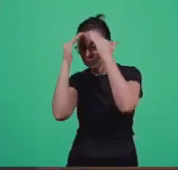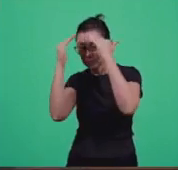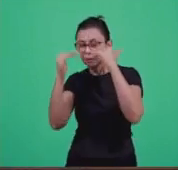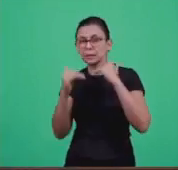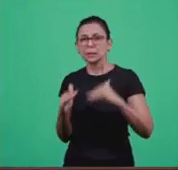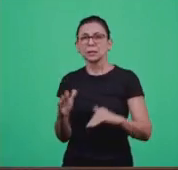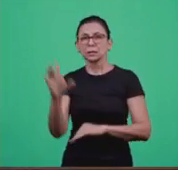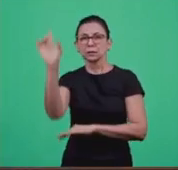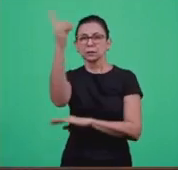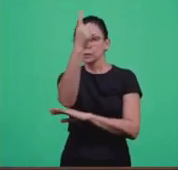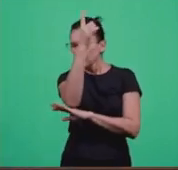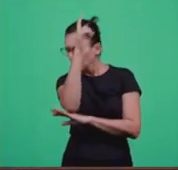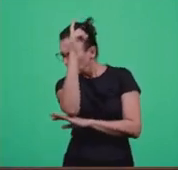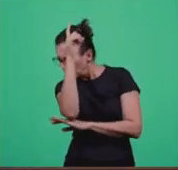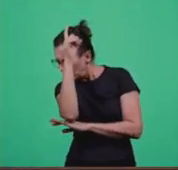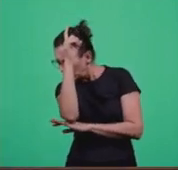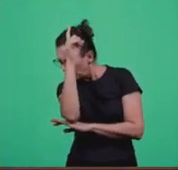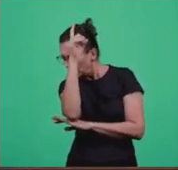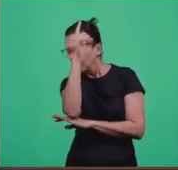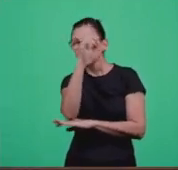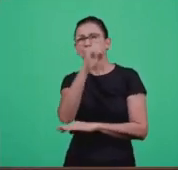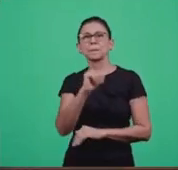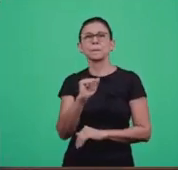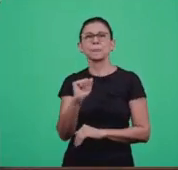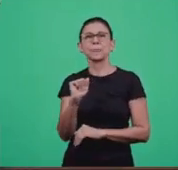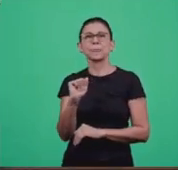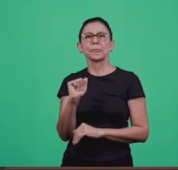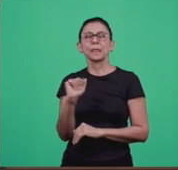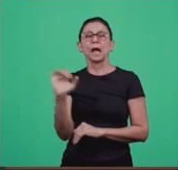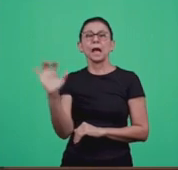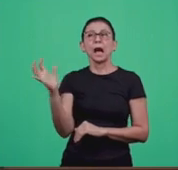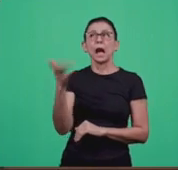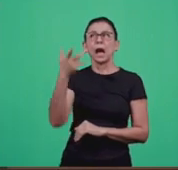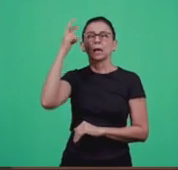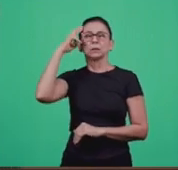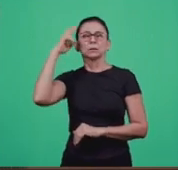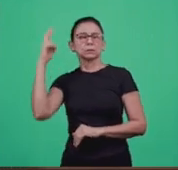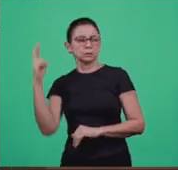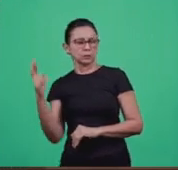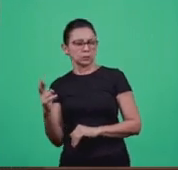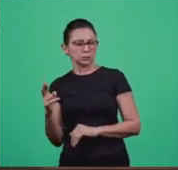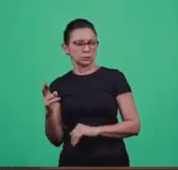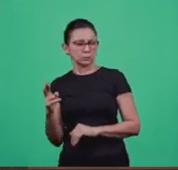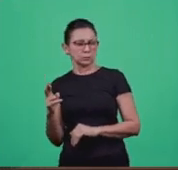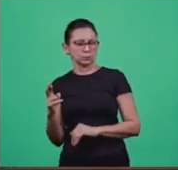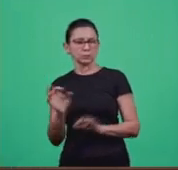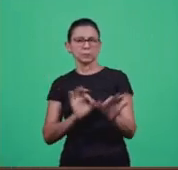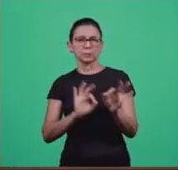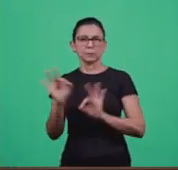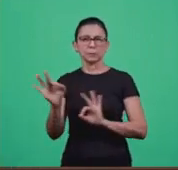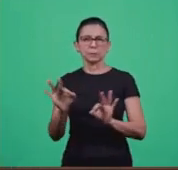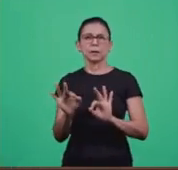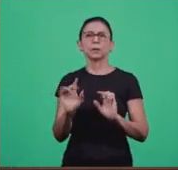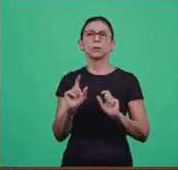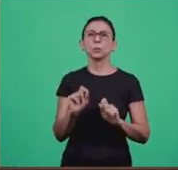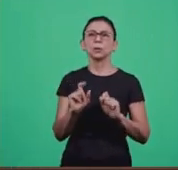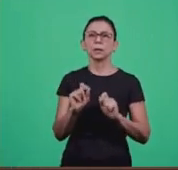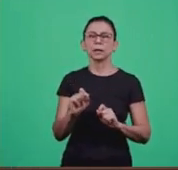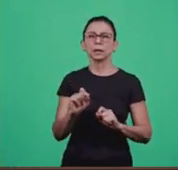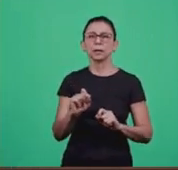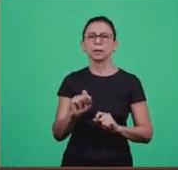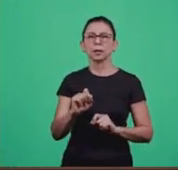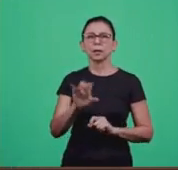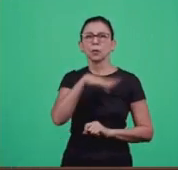tenía miedo de Dios y entonces se escondió. Y el Señor vaya y cubre a Adán con la piel de un